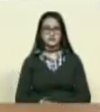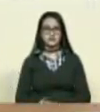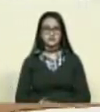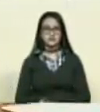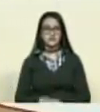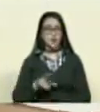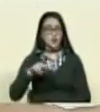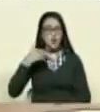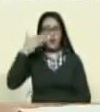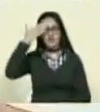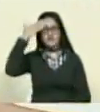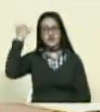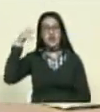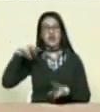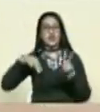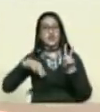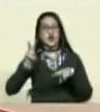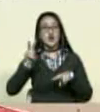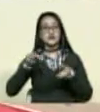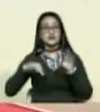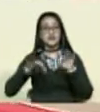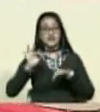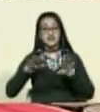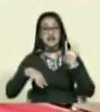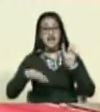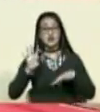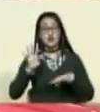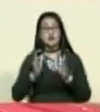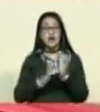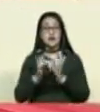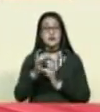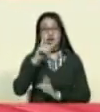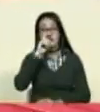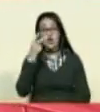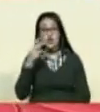Nunca se me olvida el 12, 13, 14 de abril del 2002.